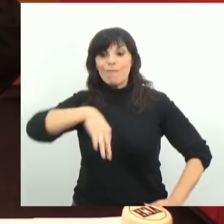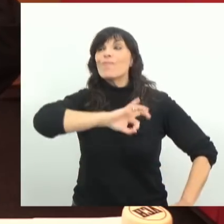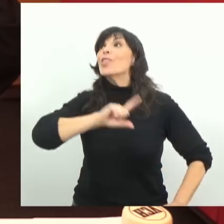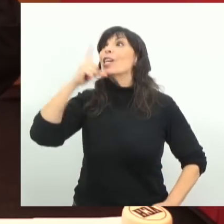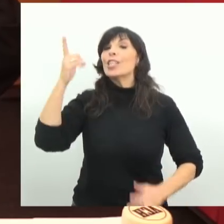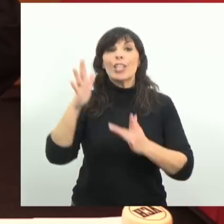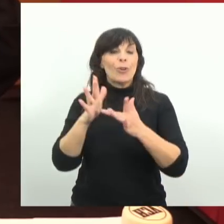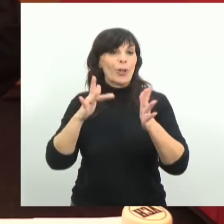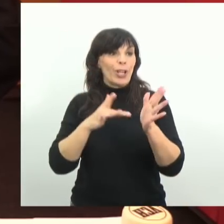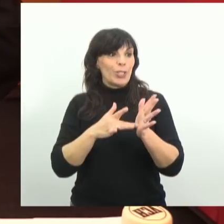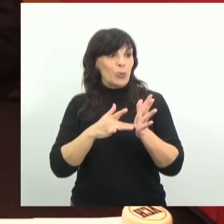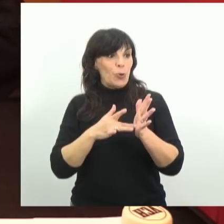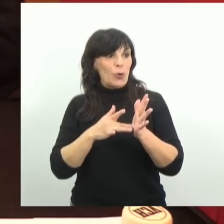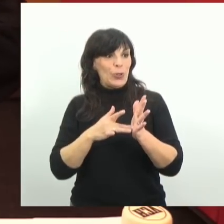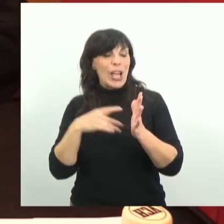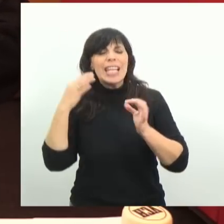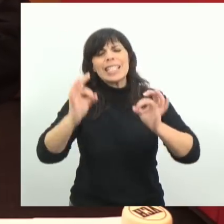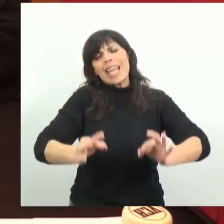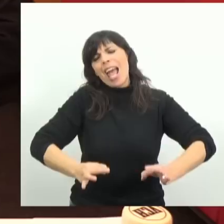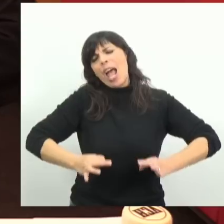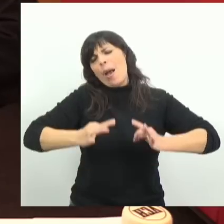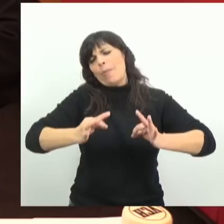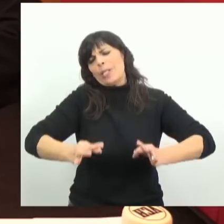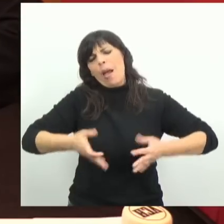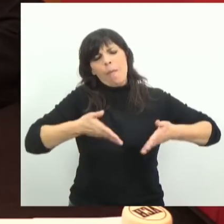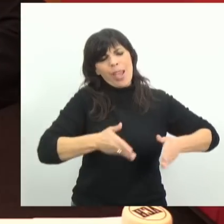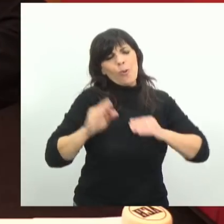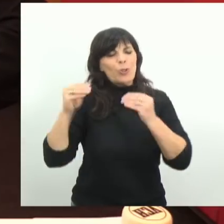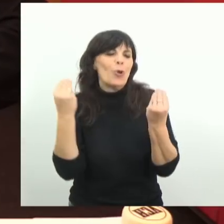a los suyos no lo deja solos. Eso lo sé.